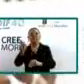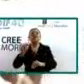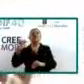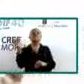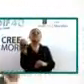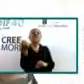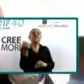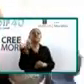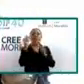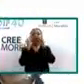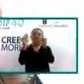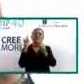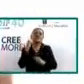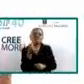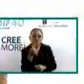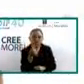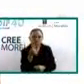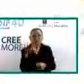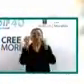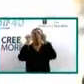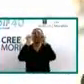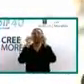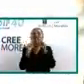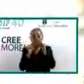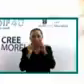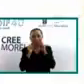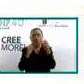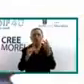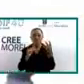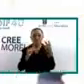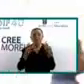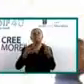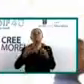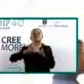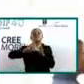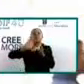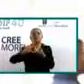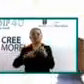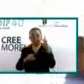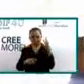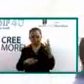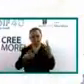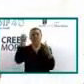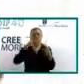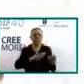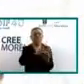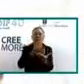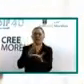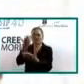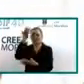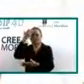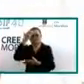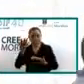sordomudo, al invidente, al que tiene una discapacidad, para que tenga acceso al conocimiento,